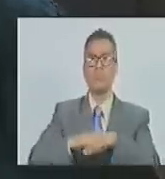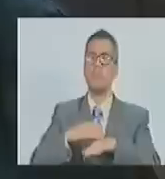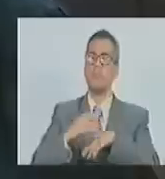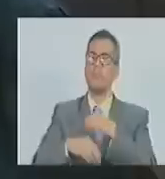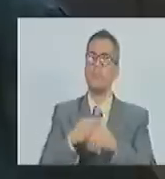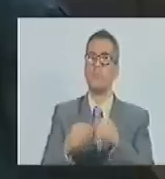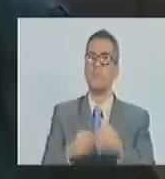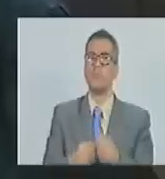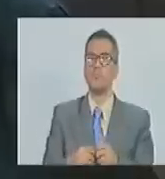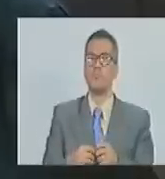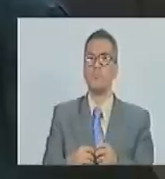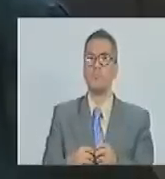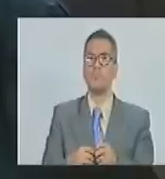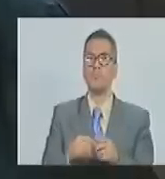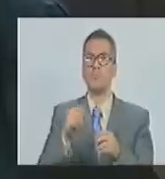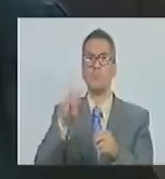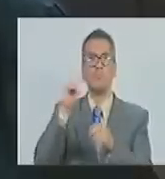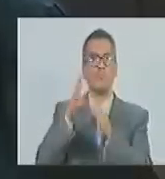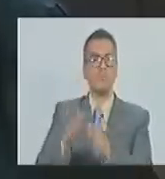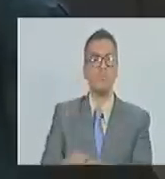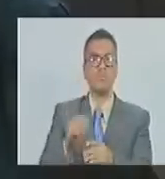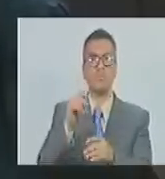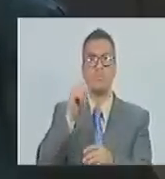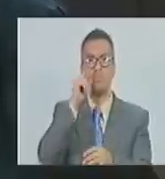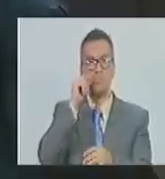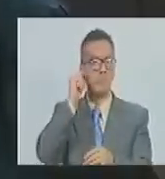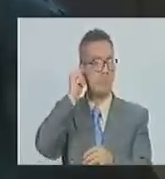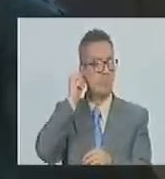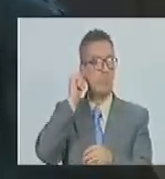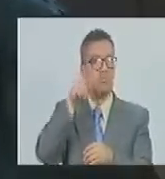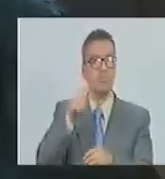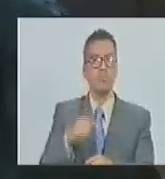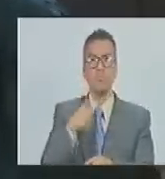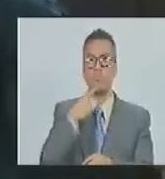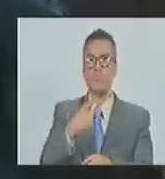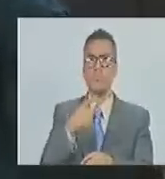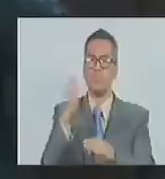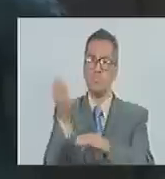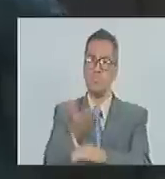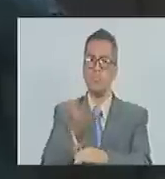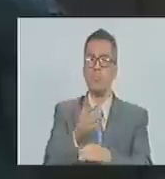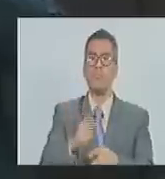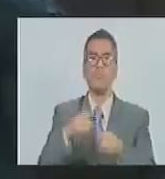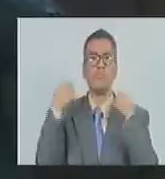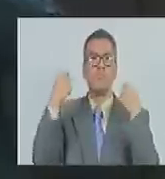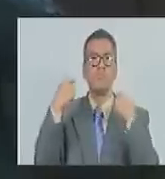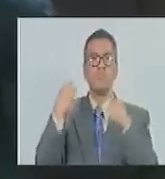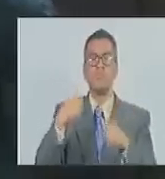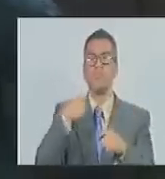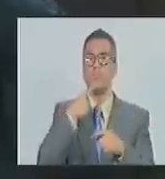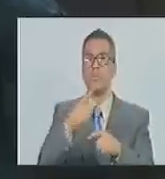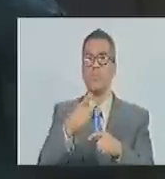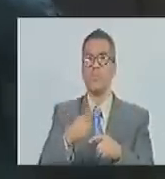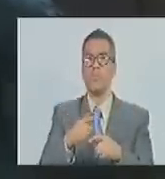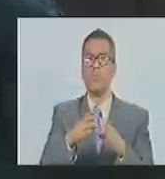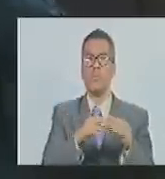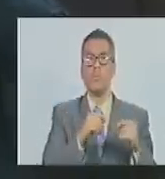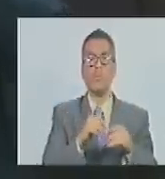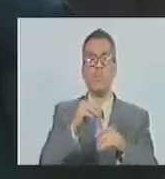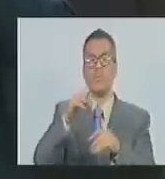casos de los venezolanos y las venezolanas que piden sanciones, que alaban las declaraciones brutales de